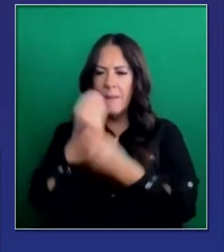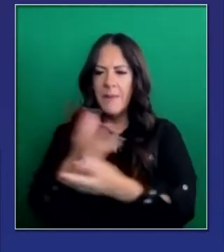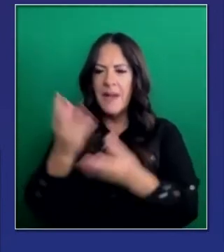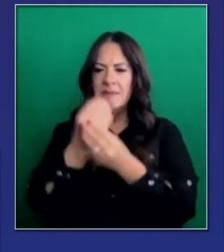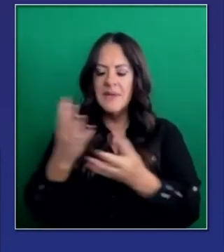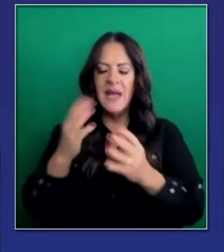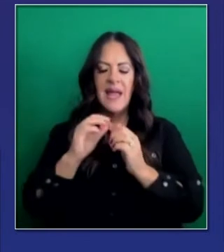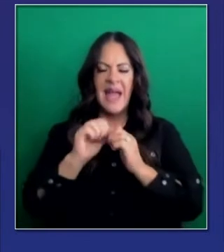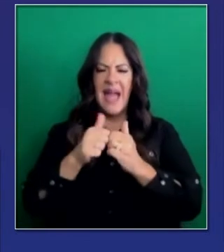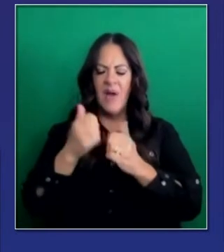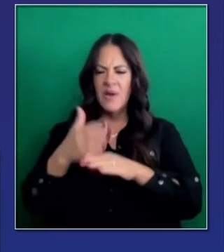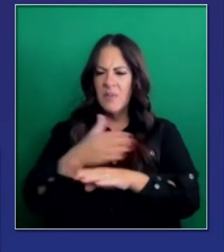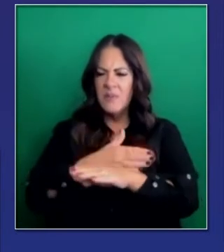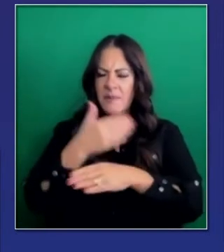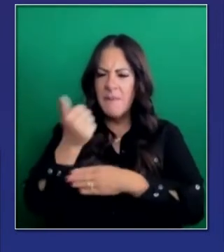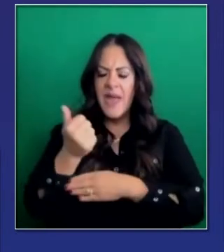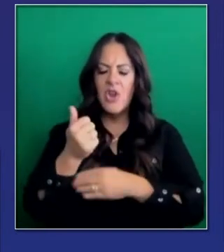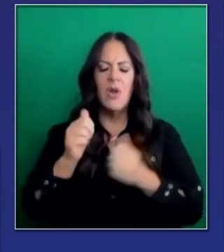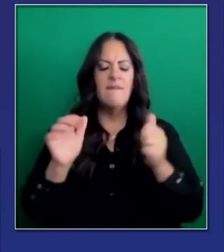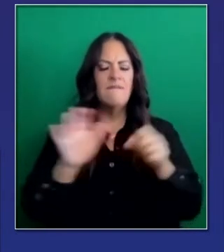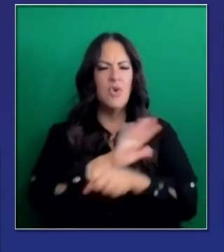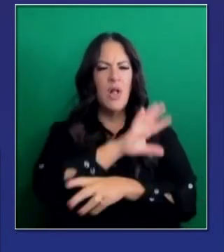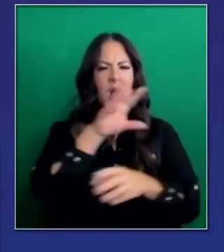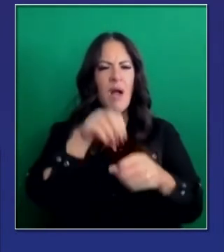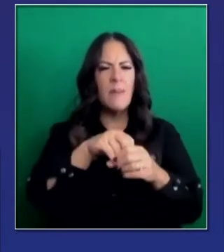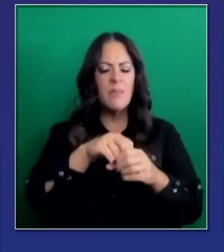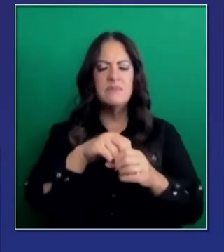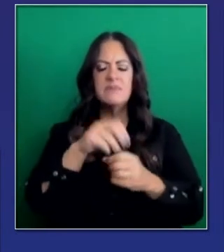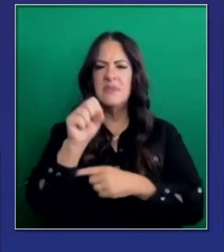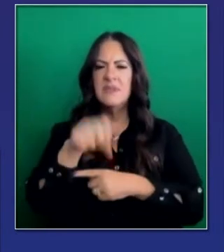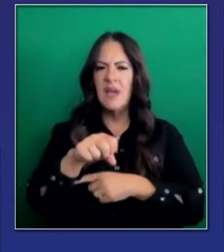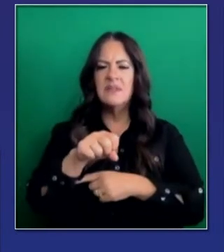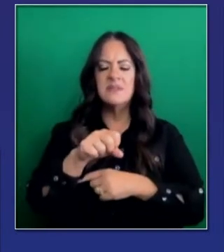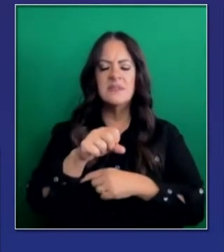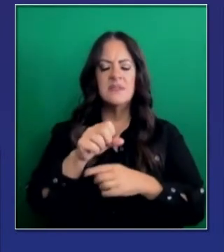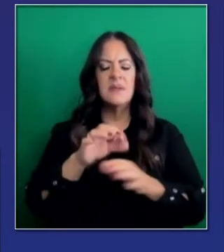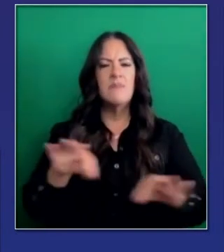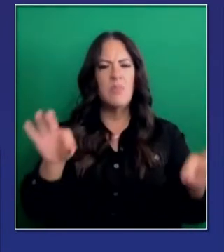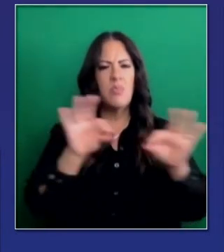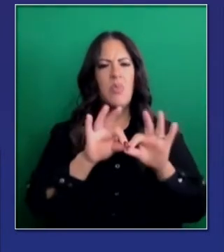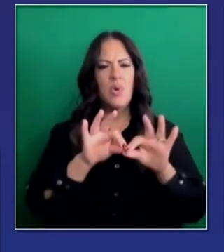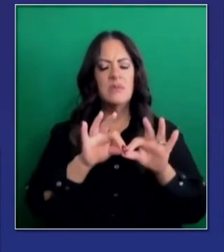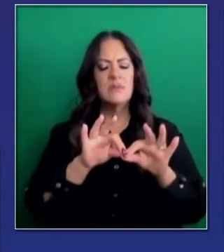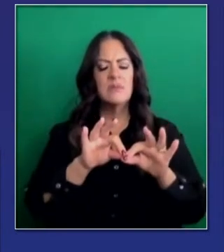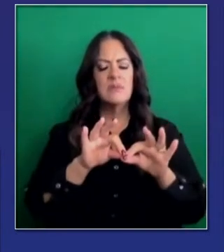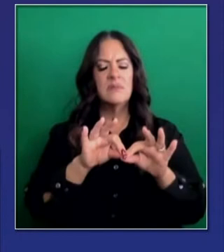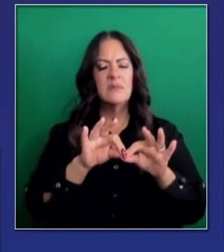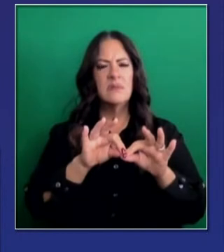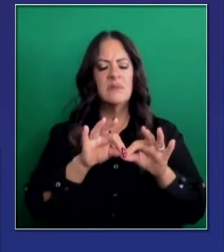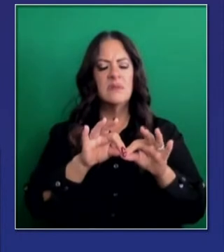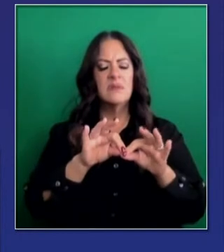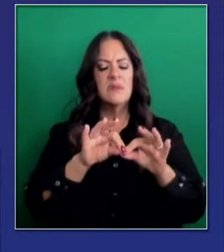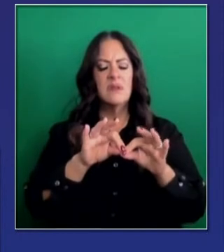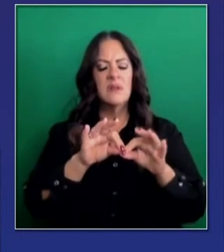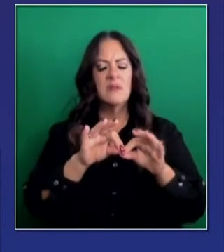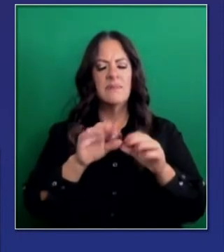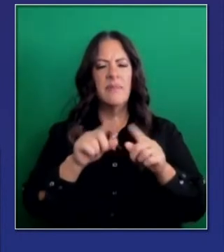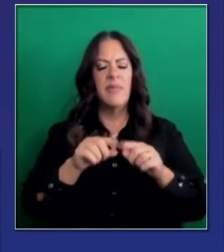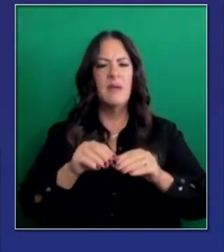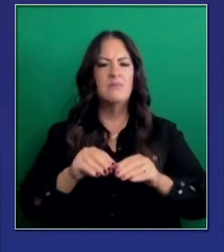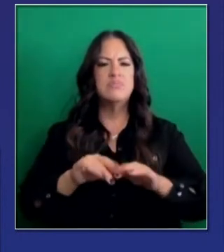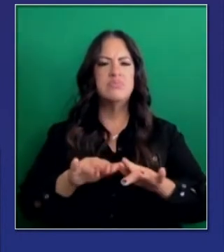alcance público muy completa no solamente de arriba hacia abajo pero con eso quiero